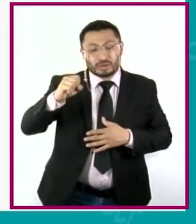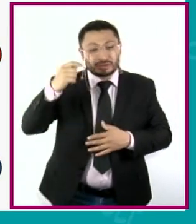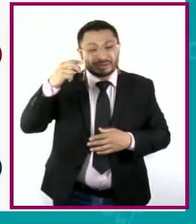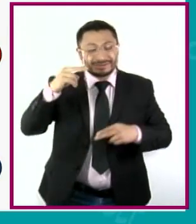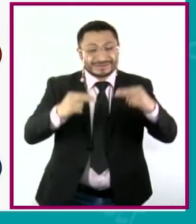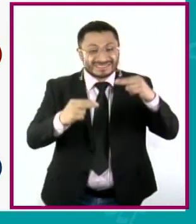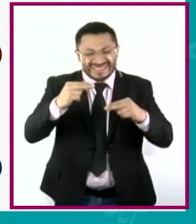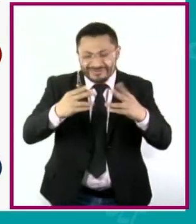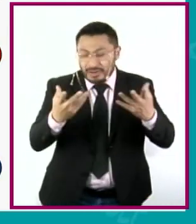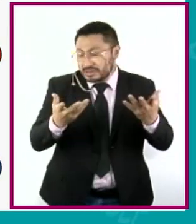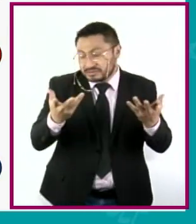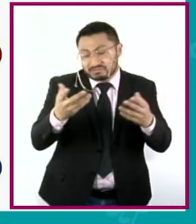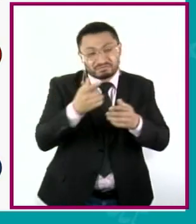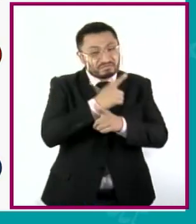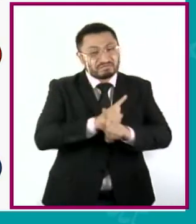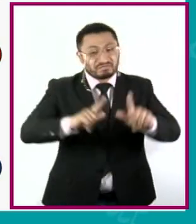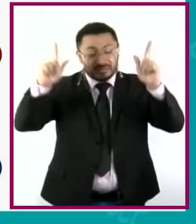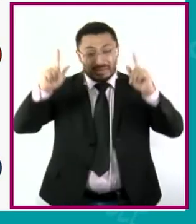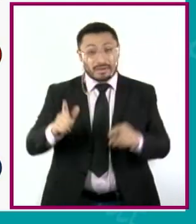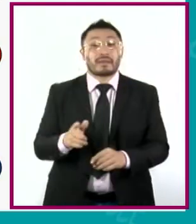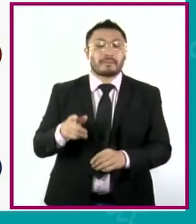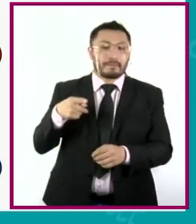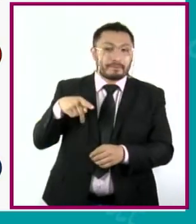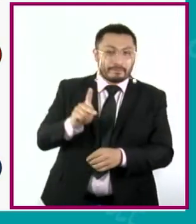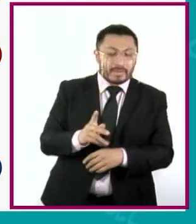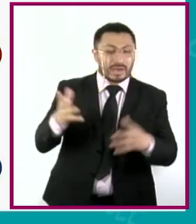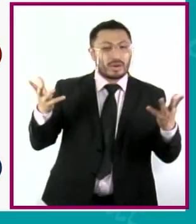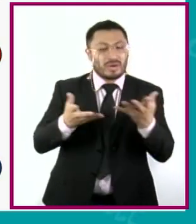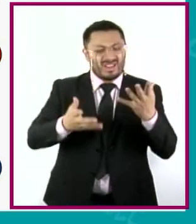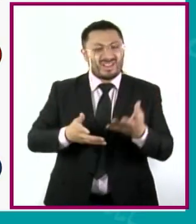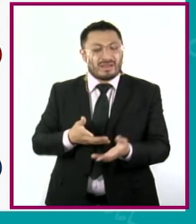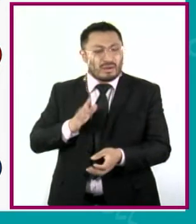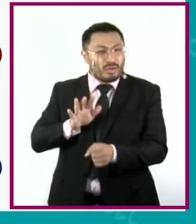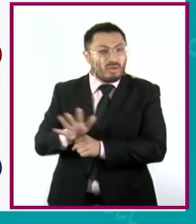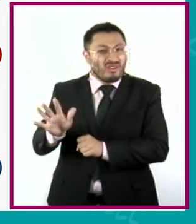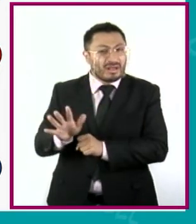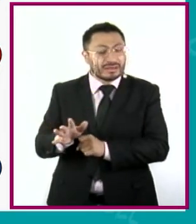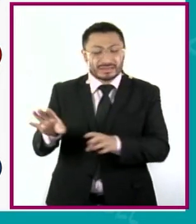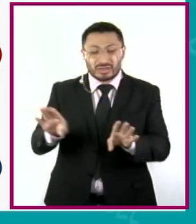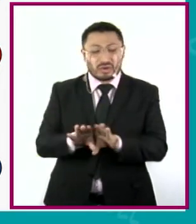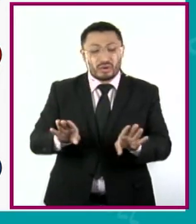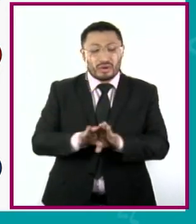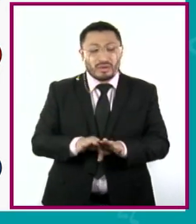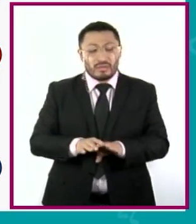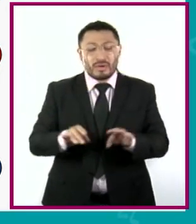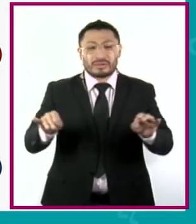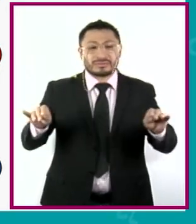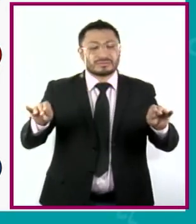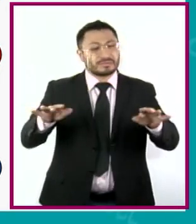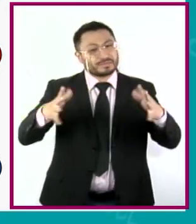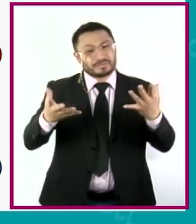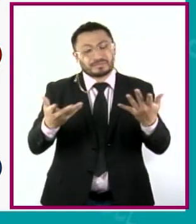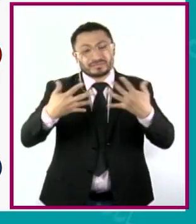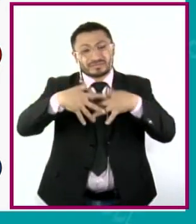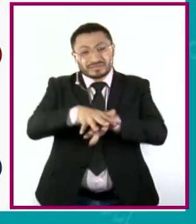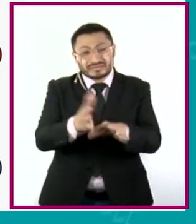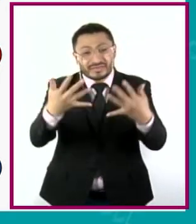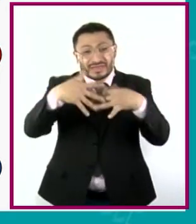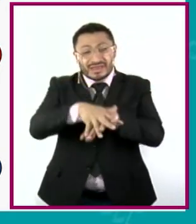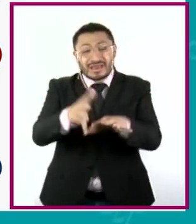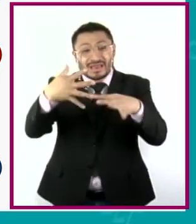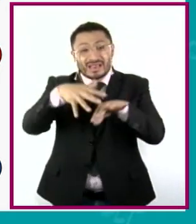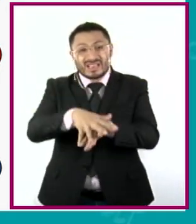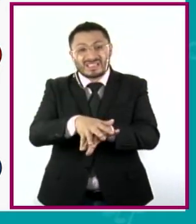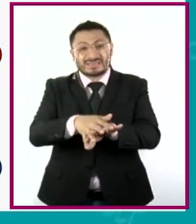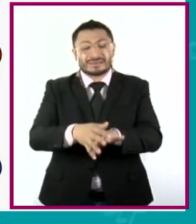de algún grado. Y lo que hacía era hacer un barajeo de las raíces, y